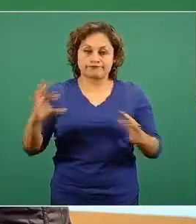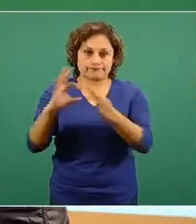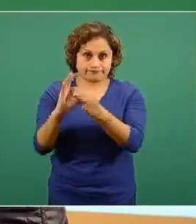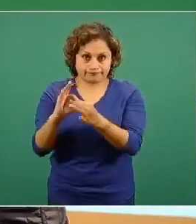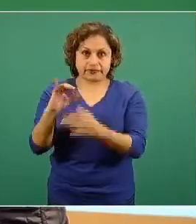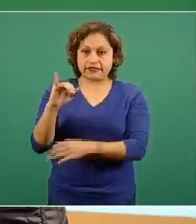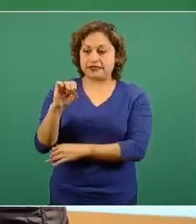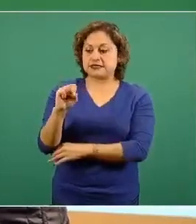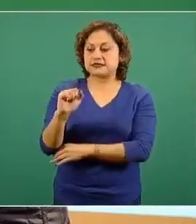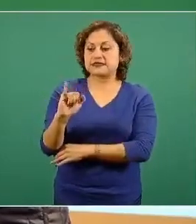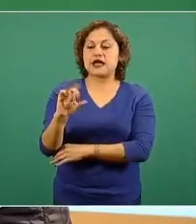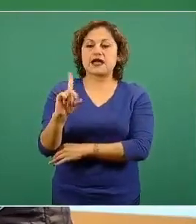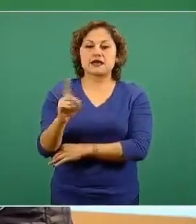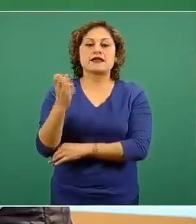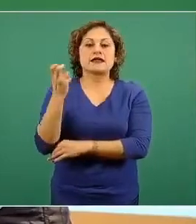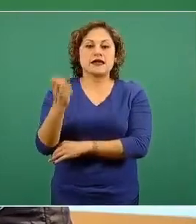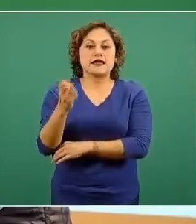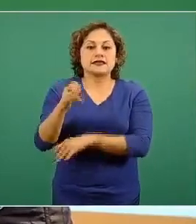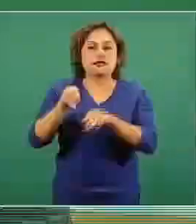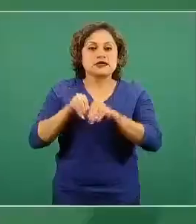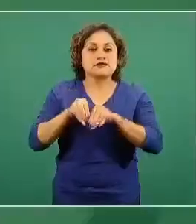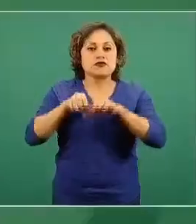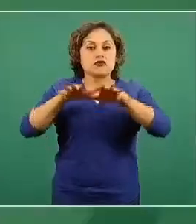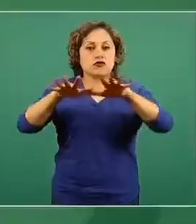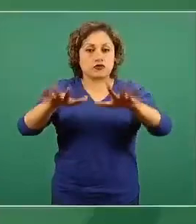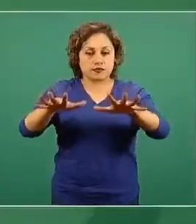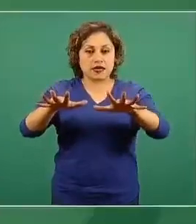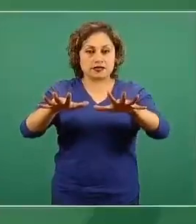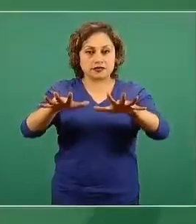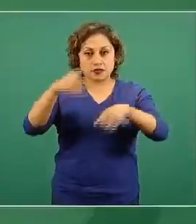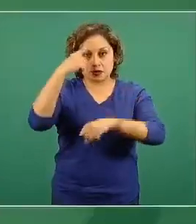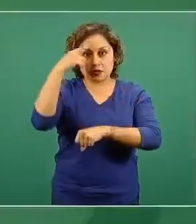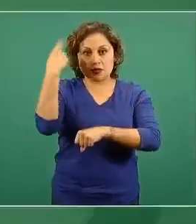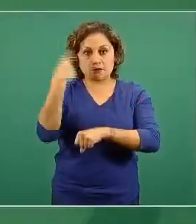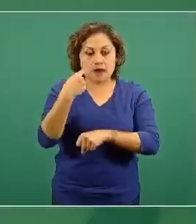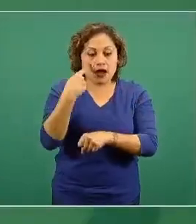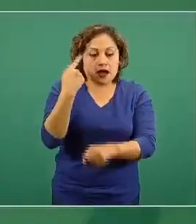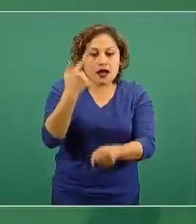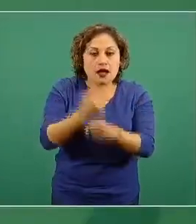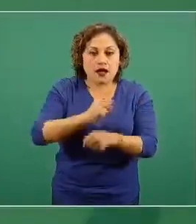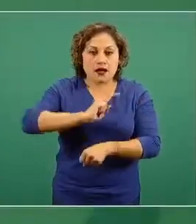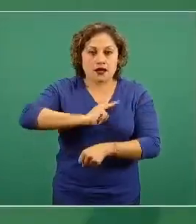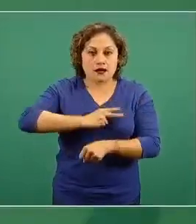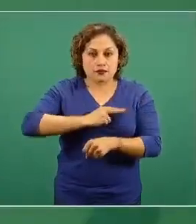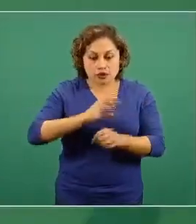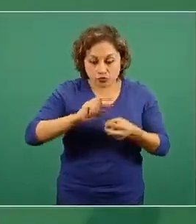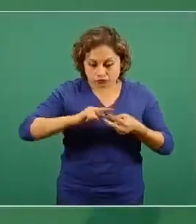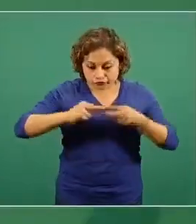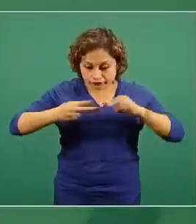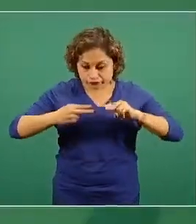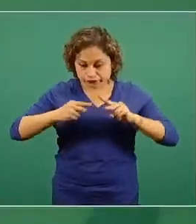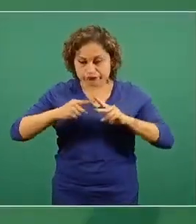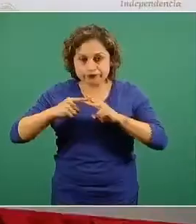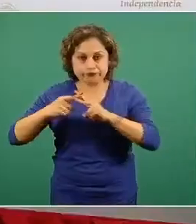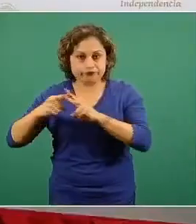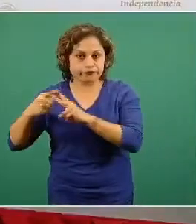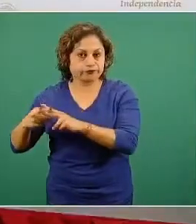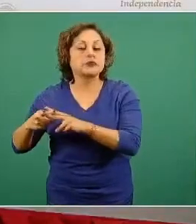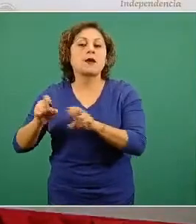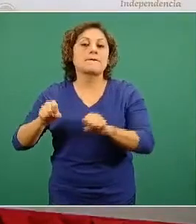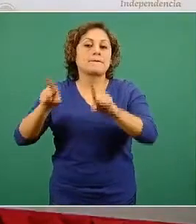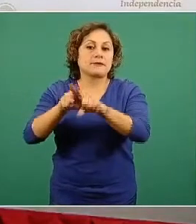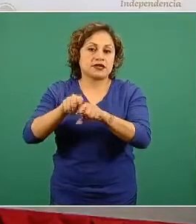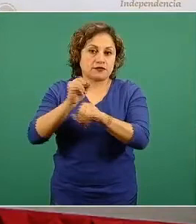es esta plataforma que permite subir las secuenciaciones virales, es esta misma plataforma la que exactamente